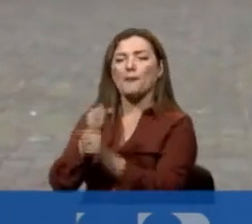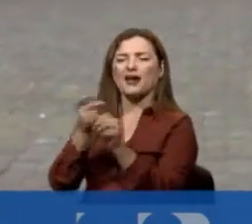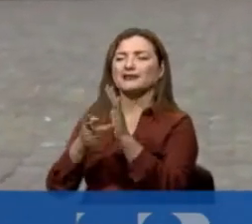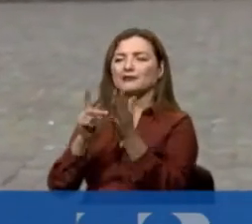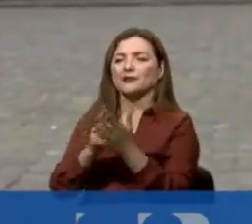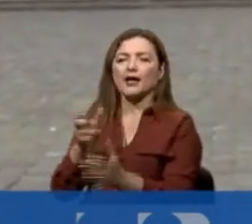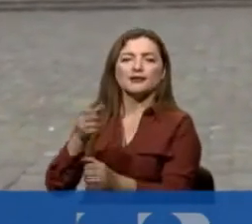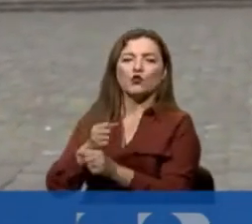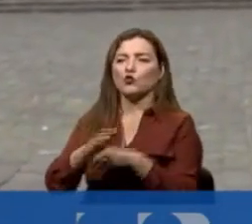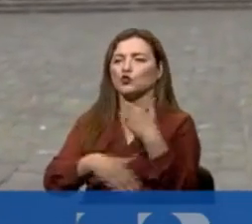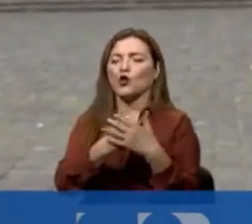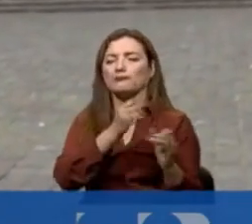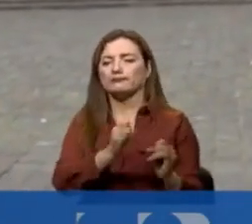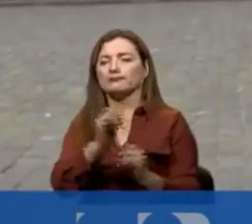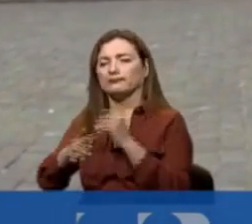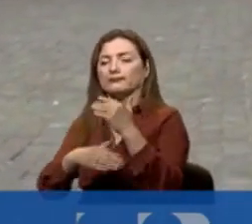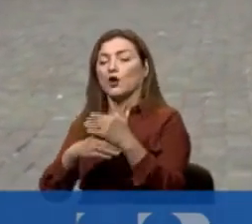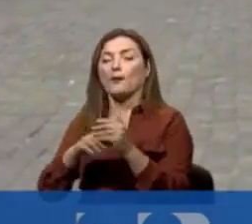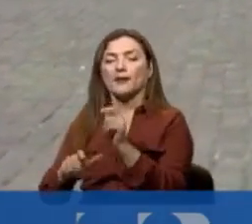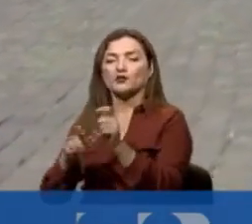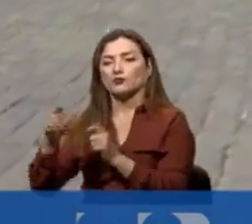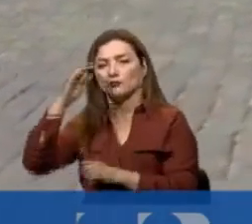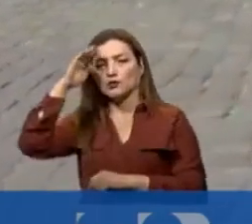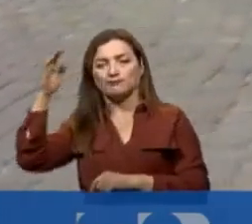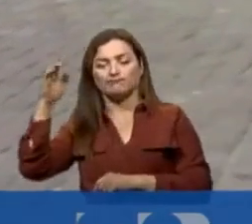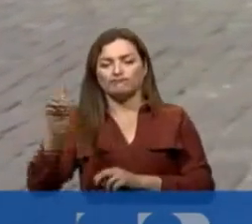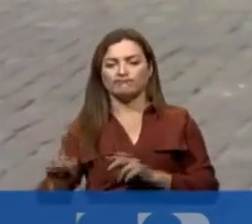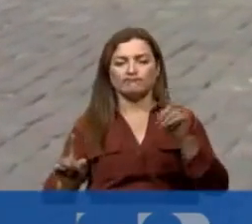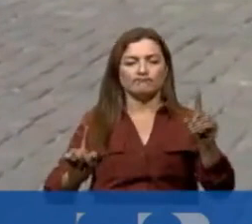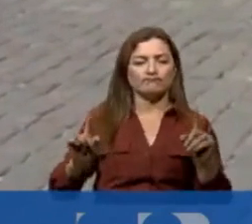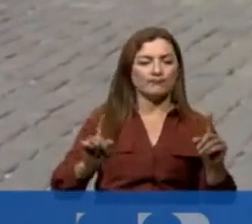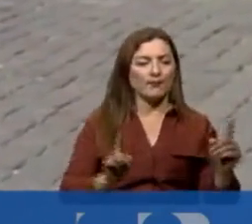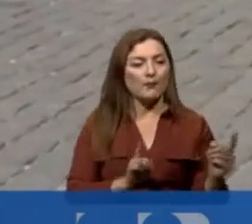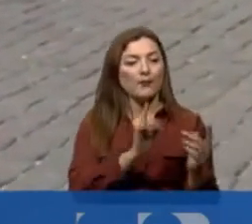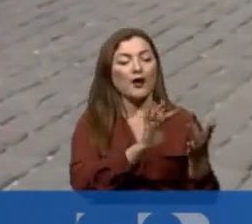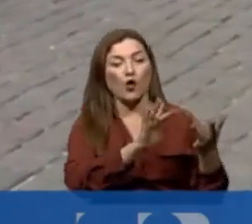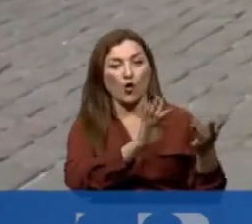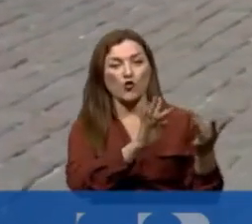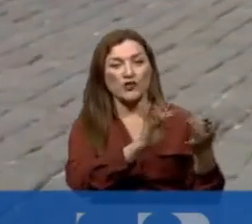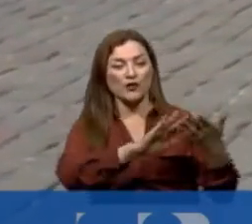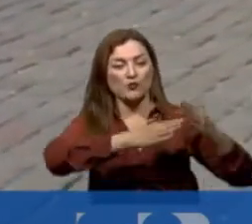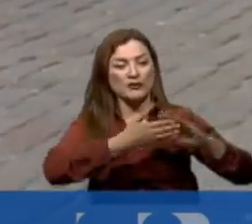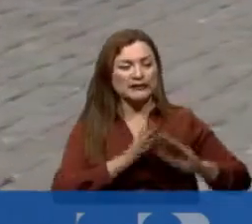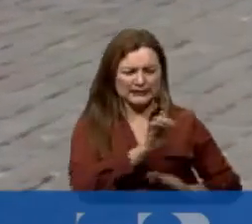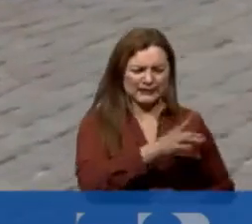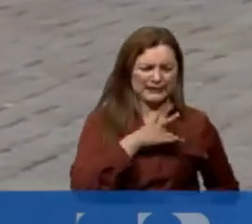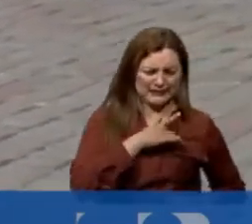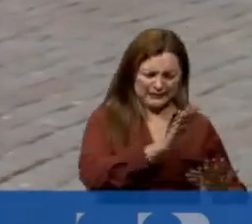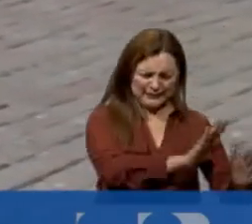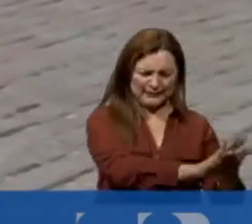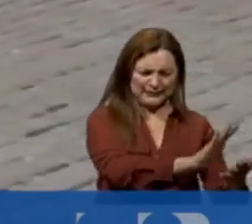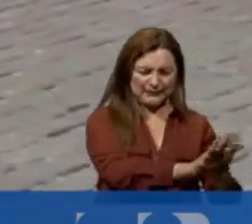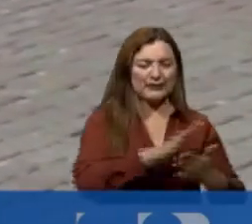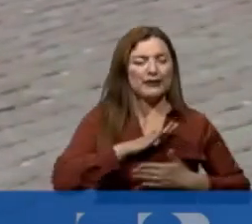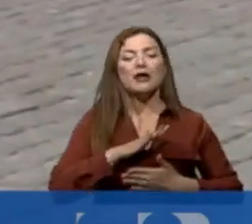Nacional nuevamente pueda tener esta cercanía con la población, con la ciudadanía, y que se sienta seguro. Y hemos escogido 12 plazas del